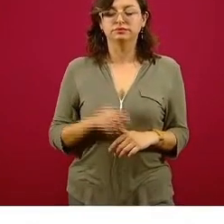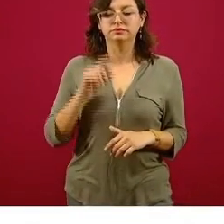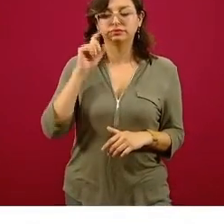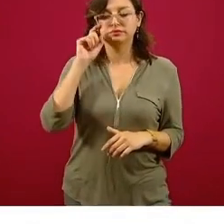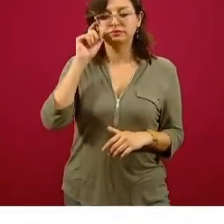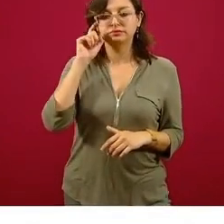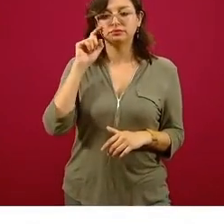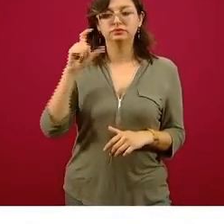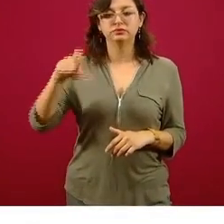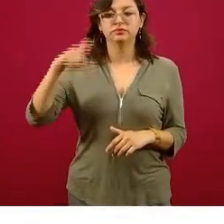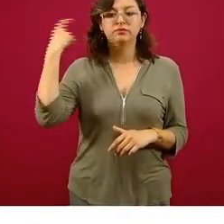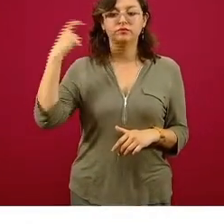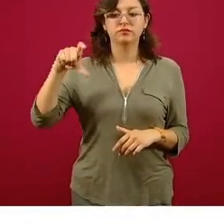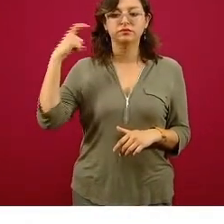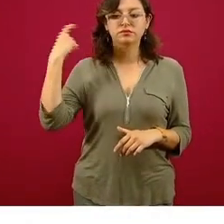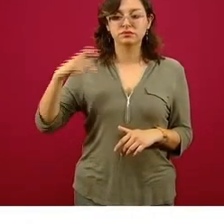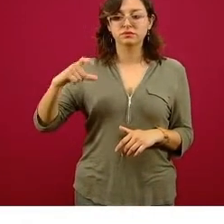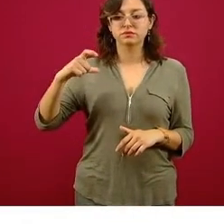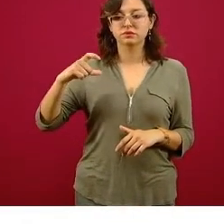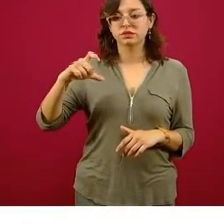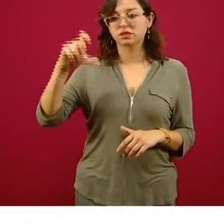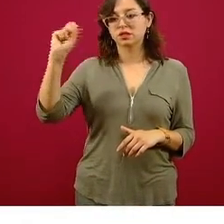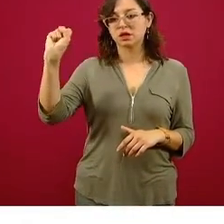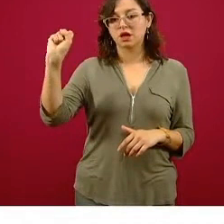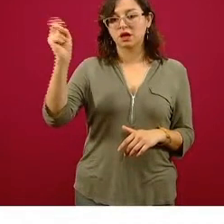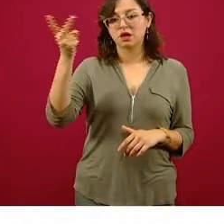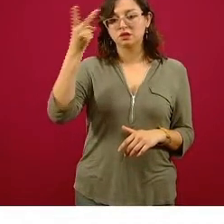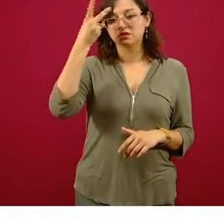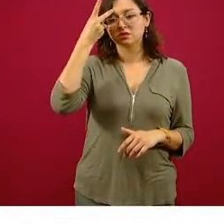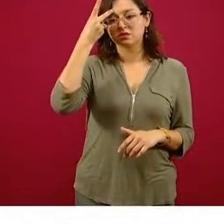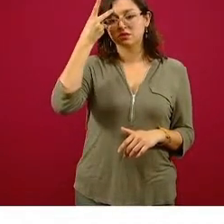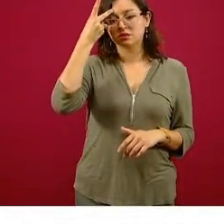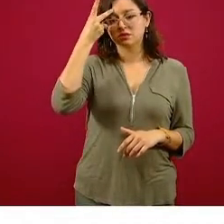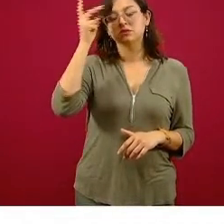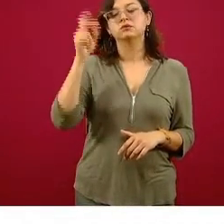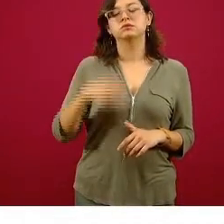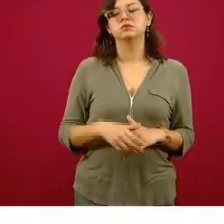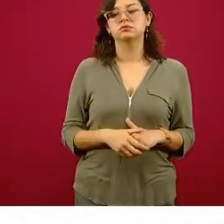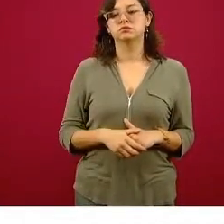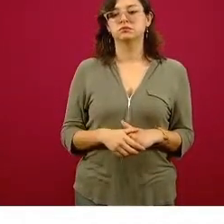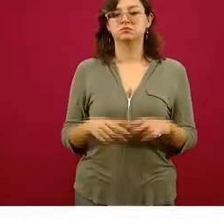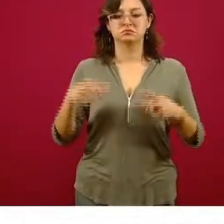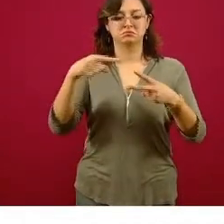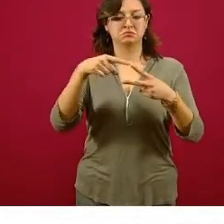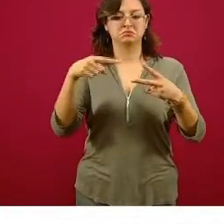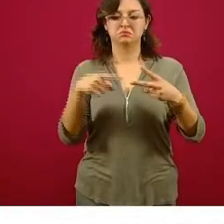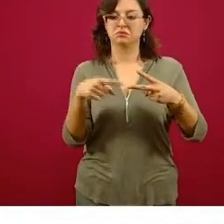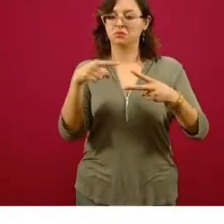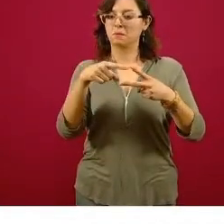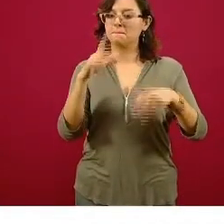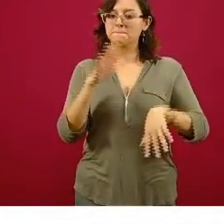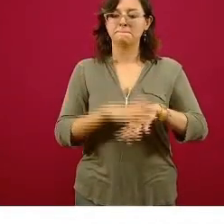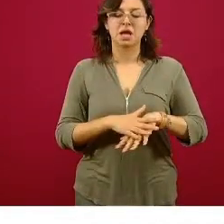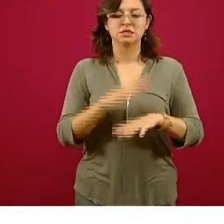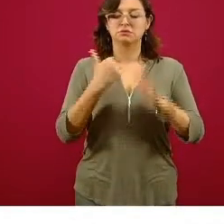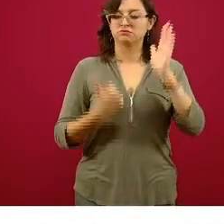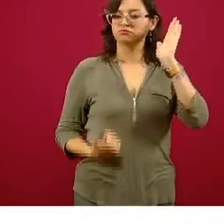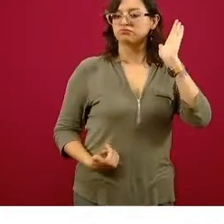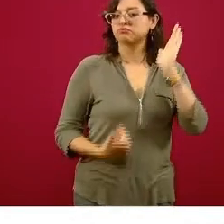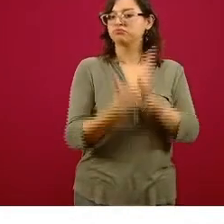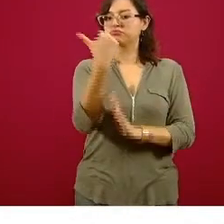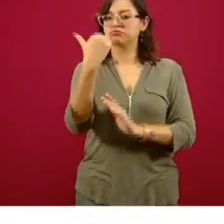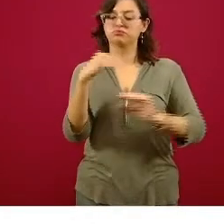Querétaro y San Luis Potosí, de estos 4 estados, Querétaro y San Luis Potosí son los que muestran mayor incremento